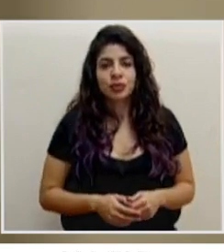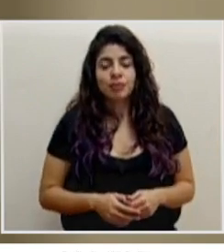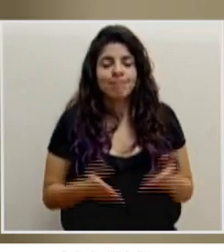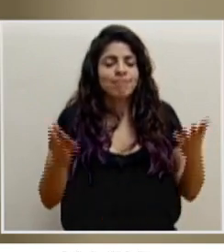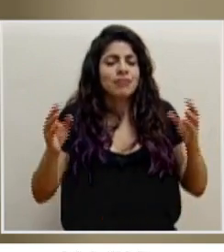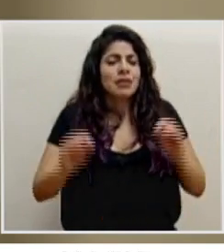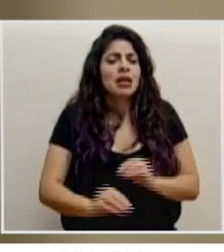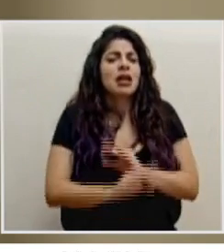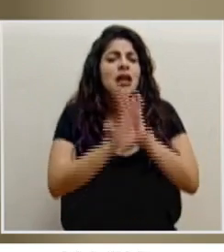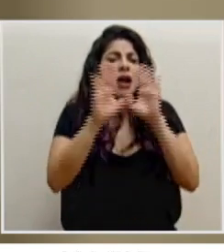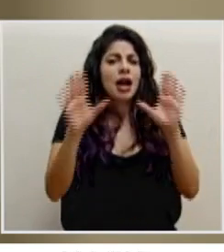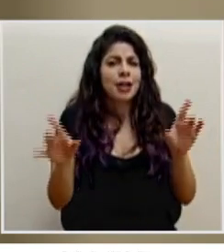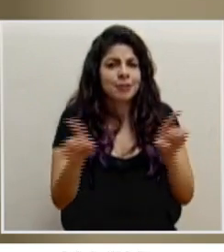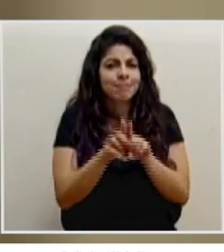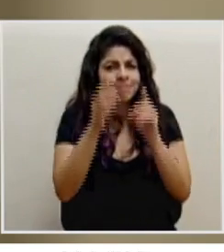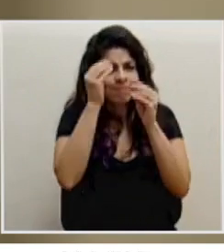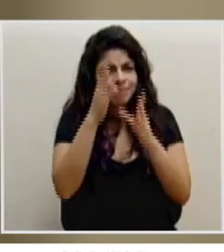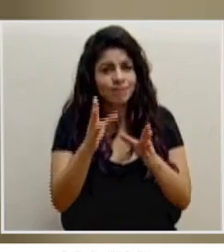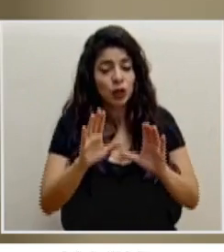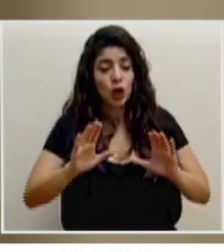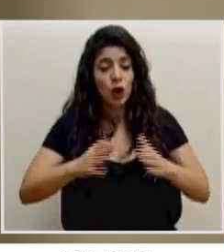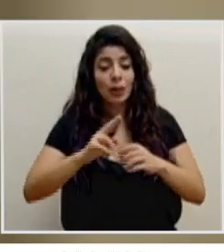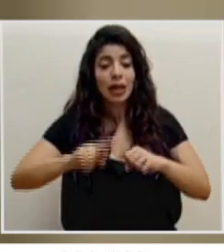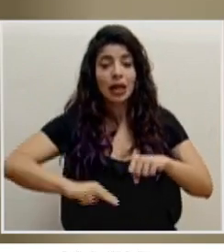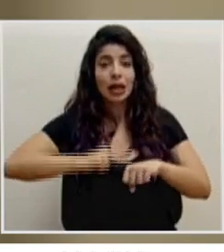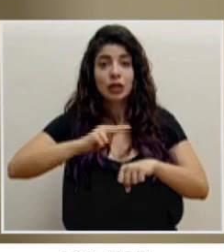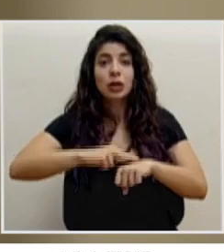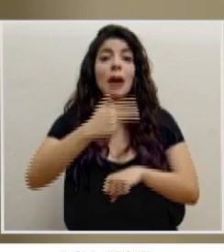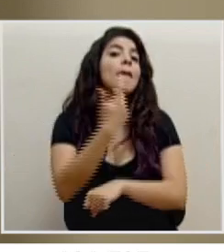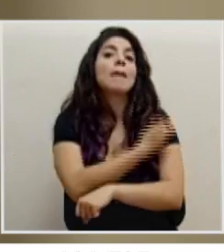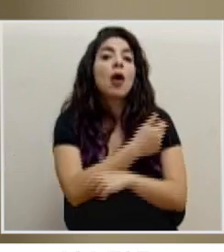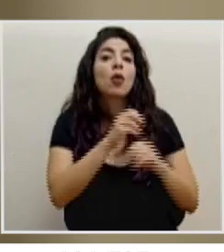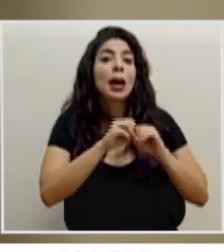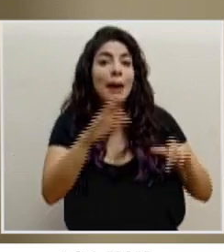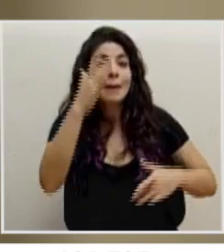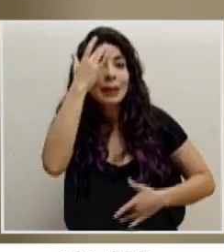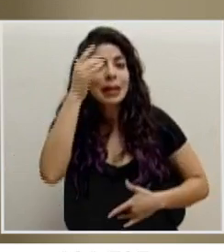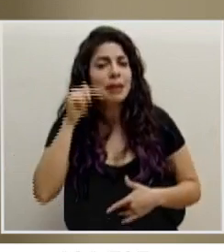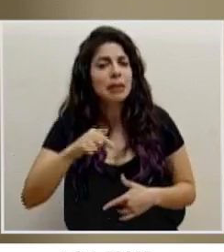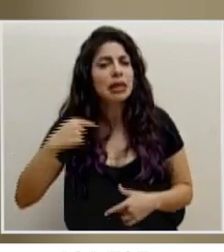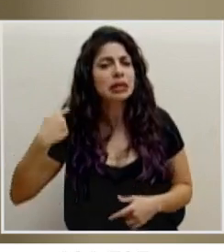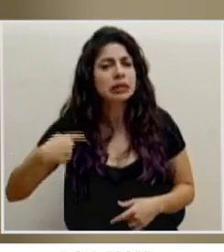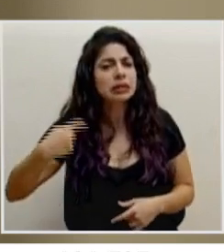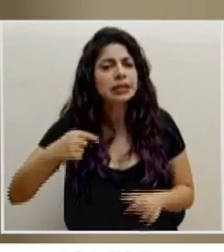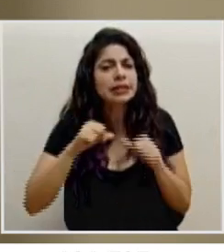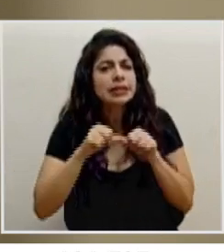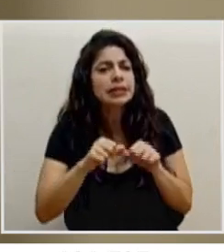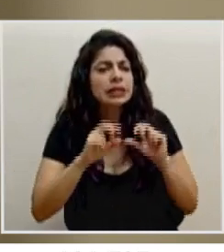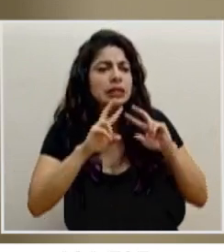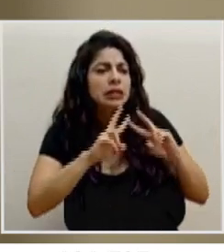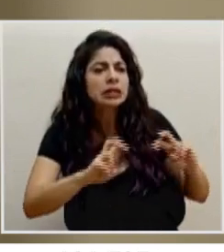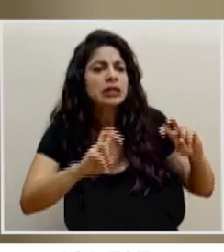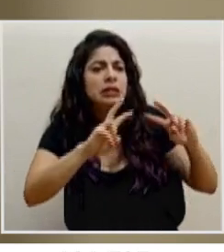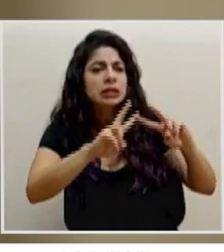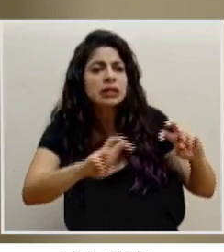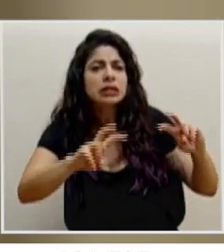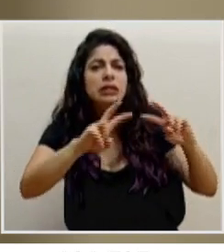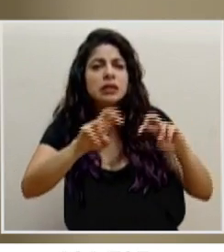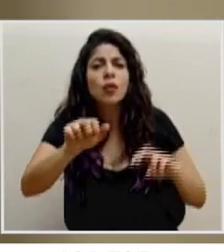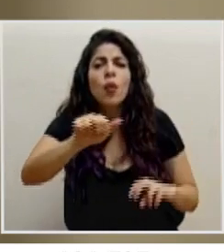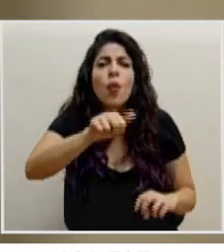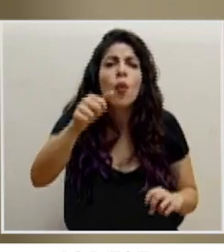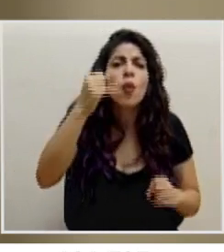Es claro también indicar que la Comisión Nacional de Vacunación y Epidemiología se mantiene un análisis constante de otros